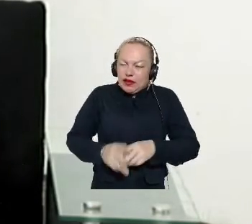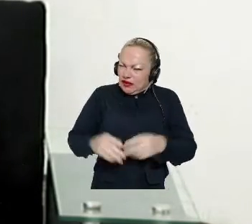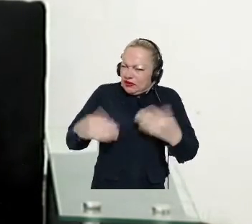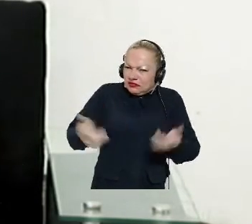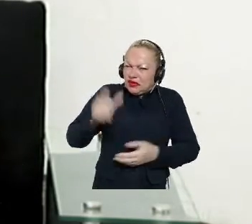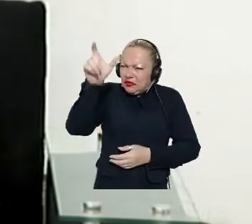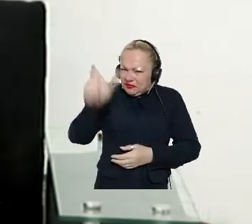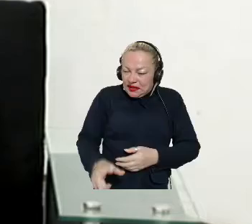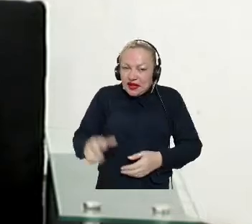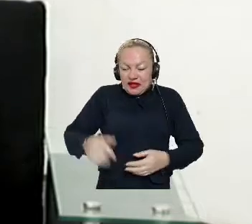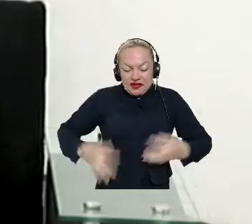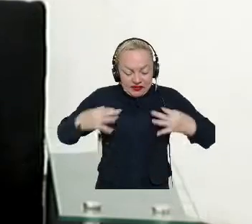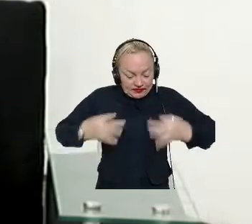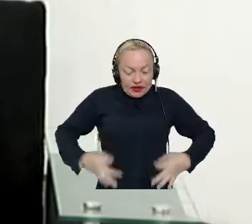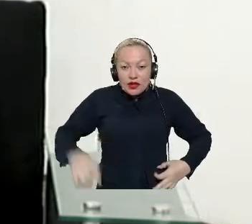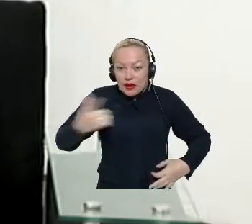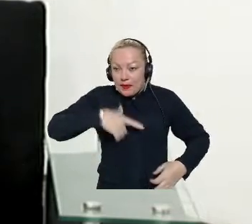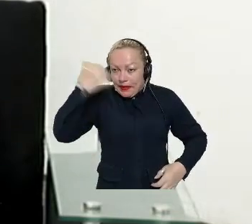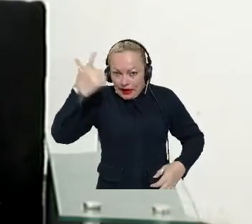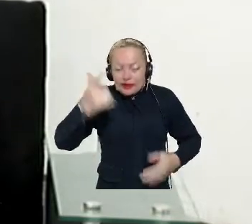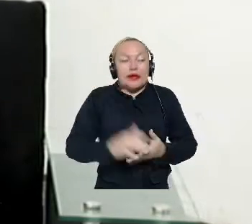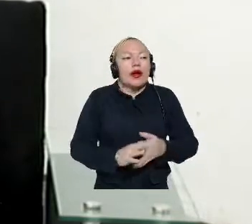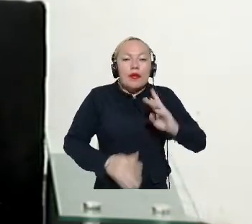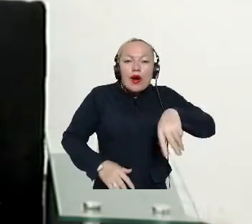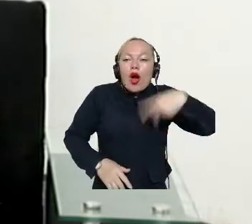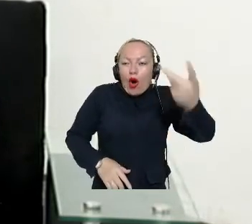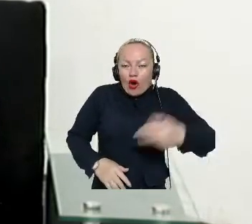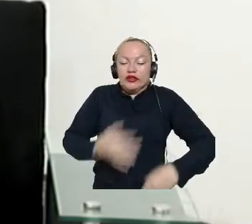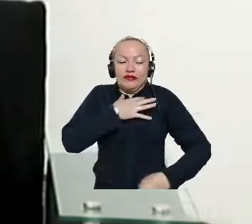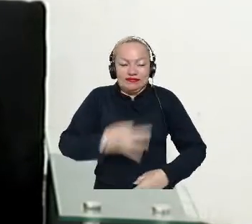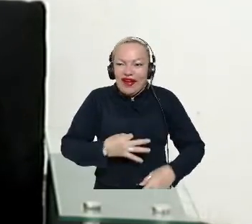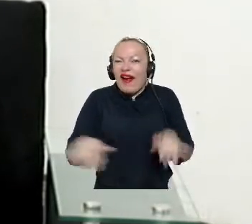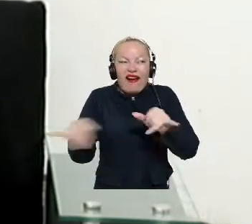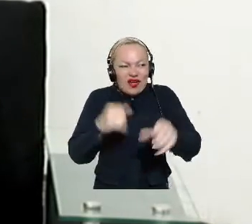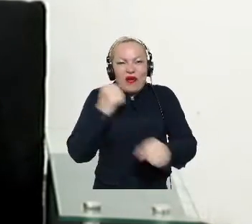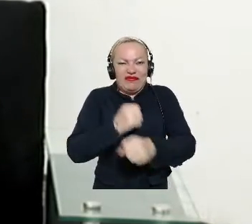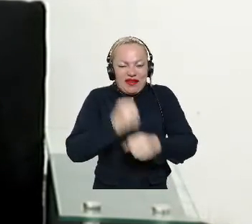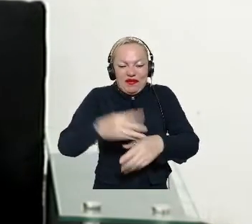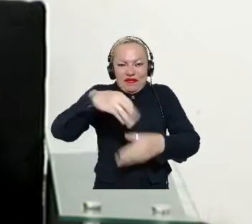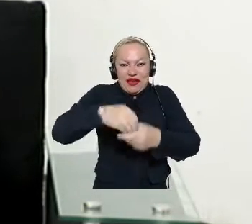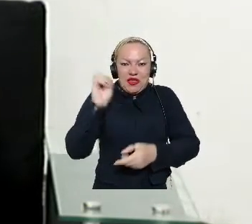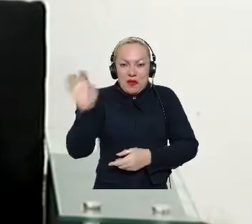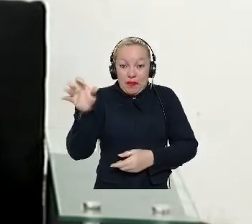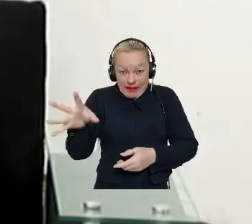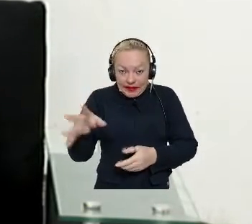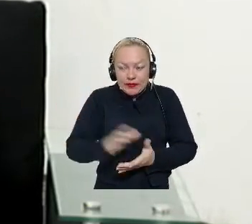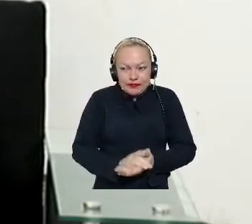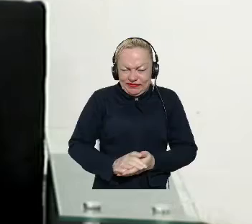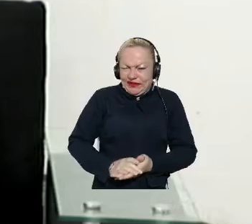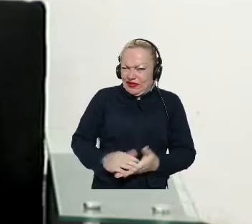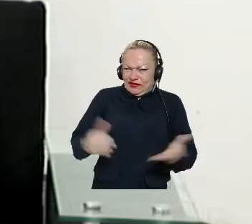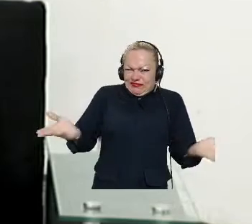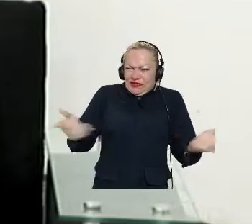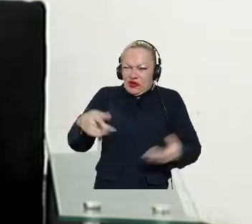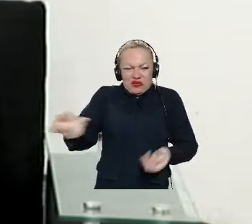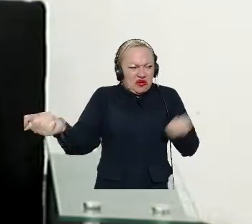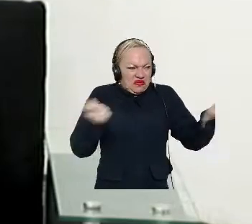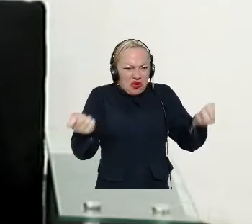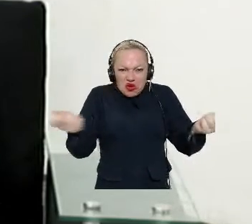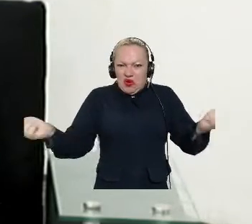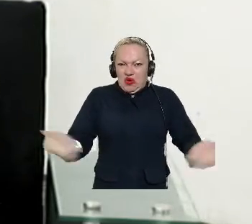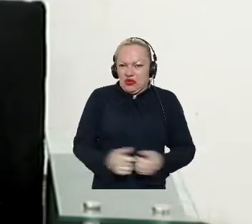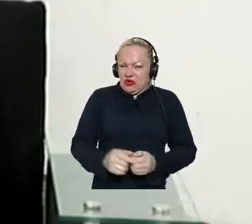de Bancolombia, pero hacía parte de la muchedumbre que estaba afuera. No decía nada. O sea, no hay control, no hay ley, no hay